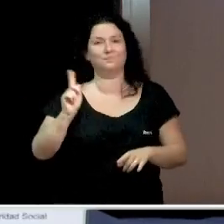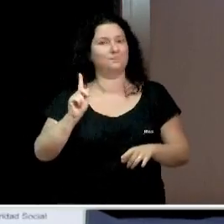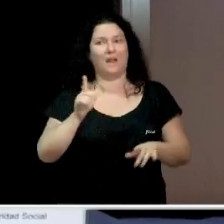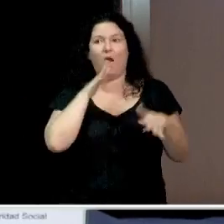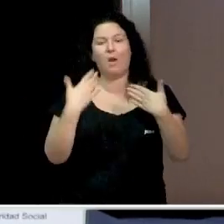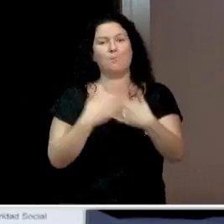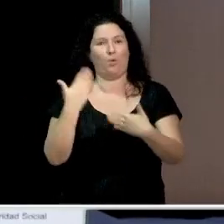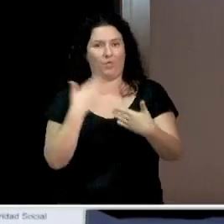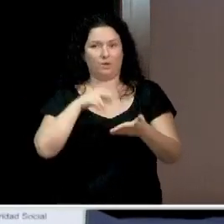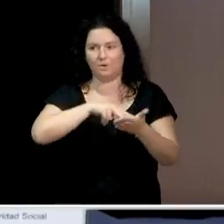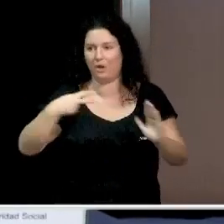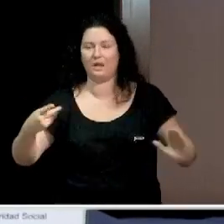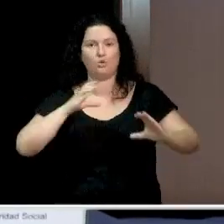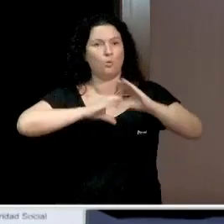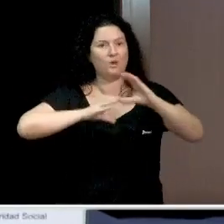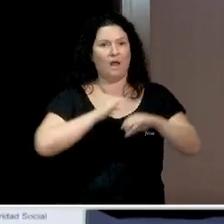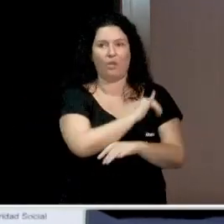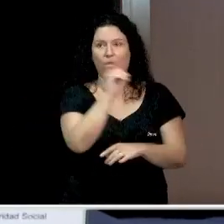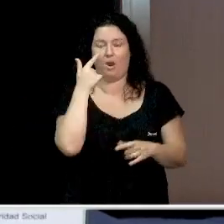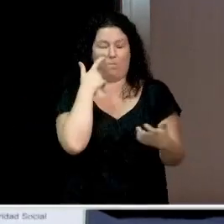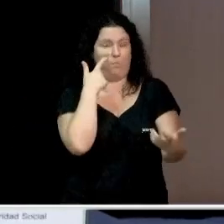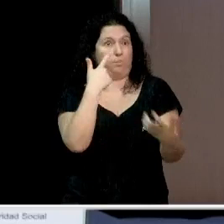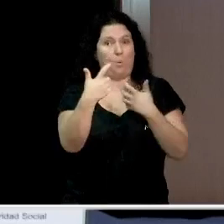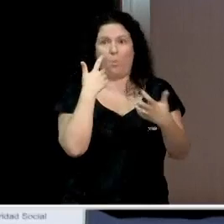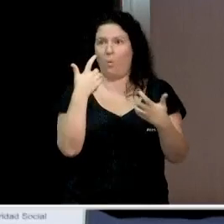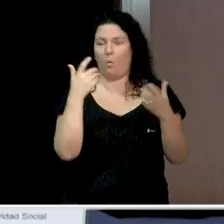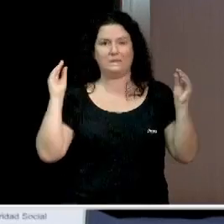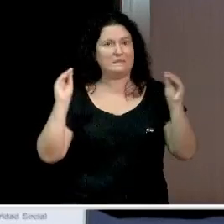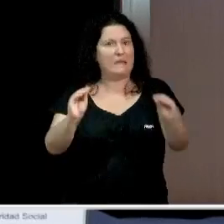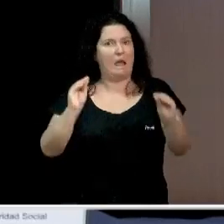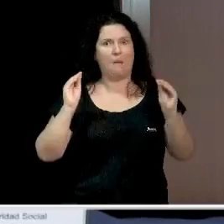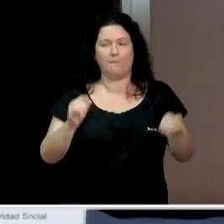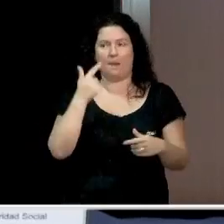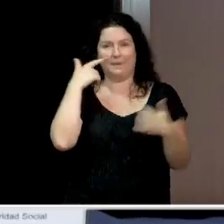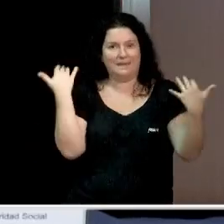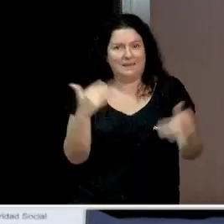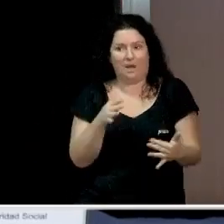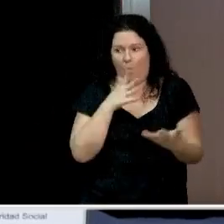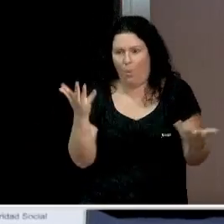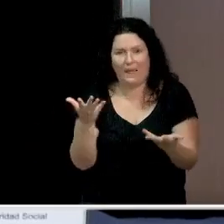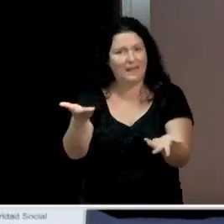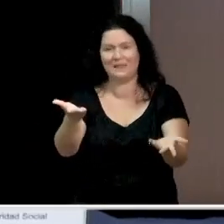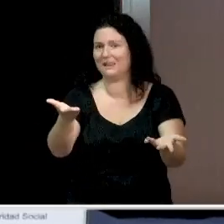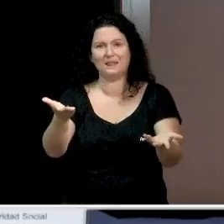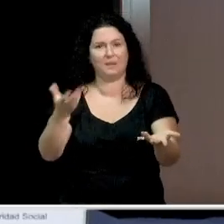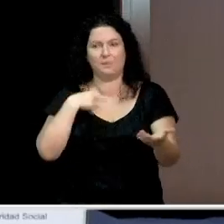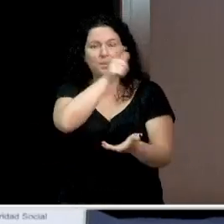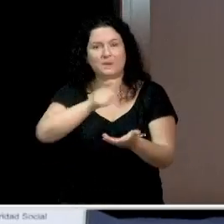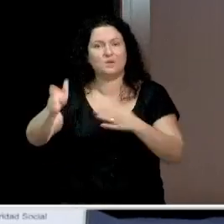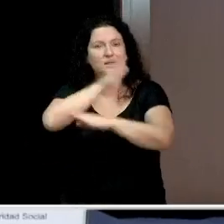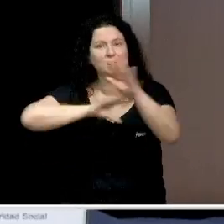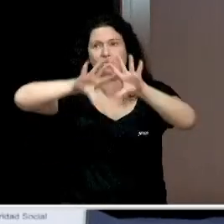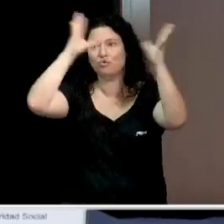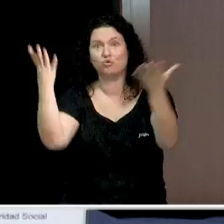nuevas tecnologías de la comunicación están visibilizando más que nunca lo perentorio, lo urgente de la inclusión